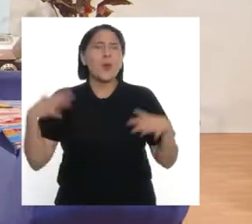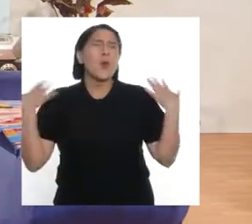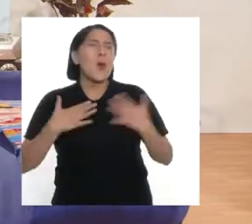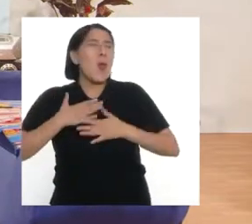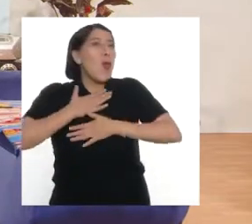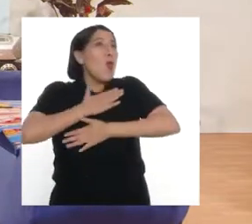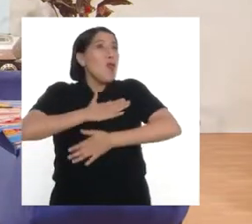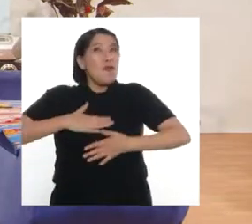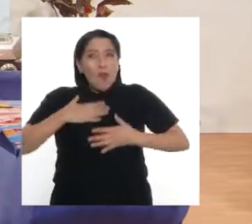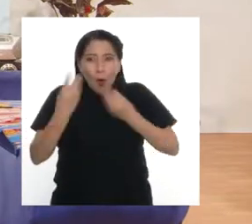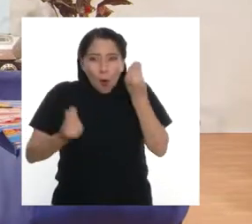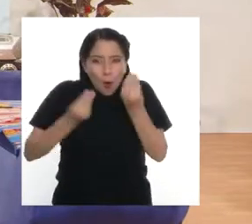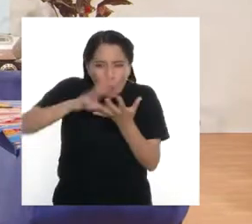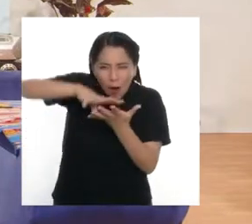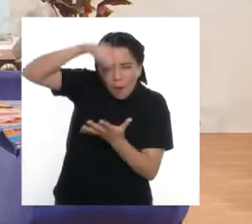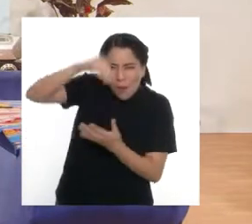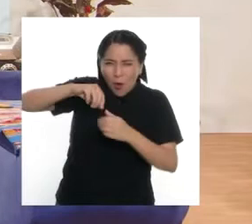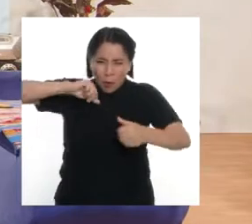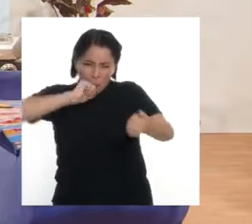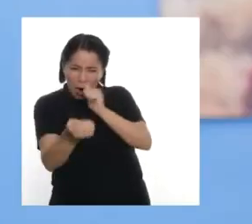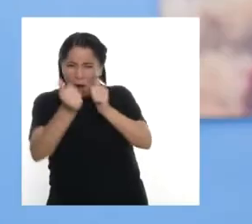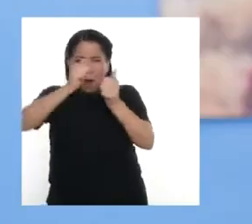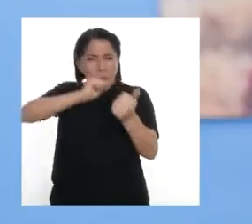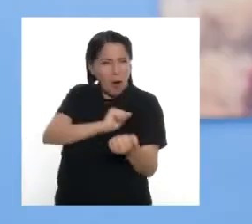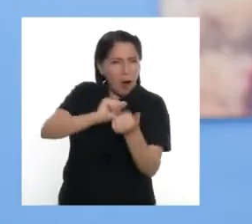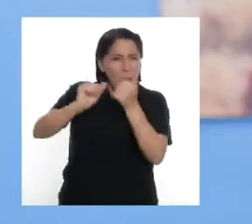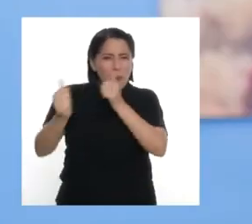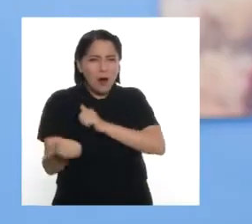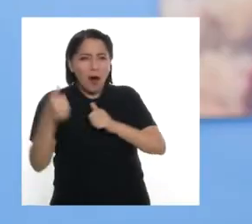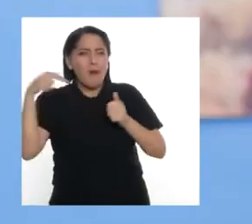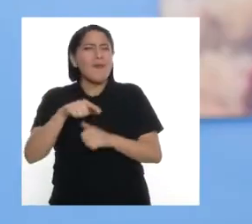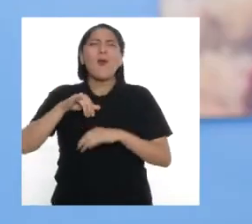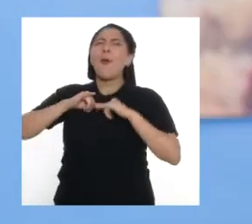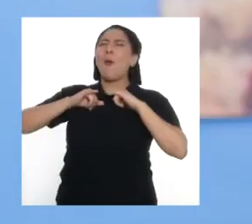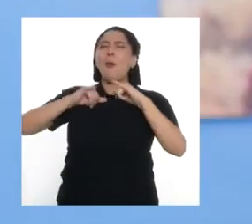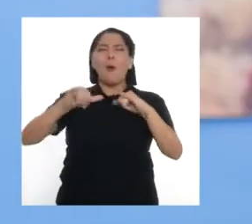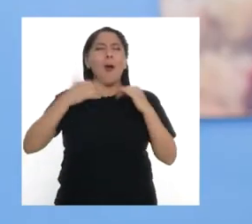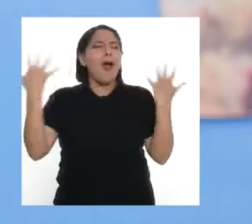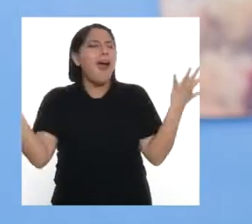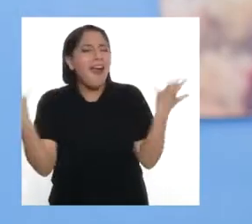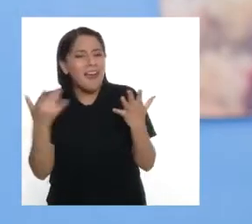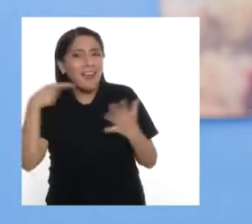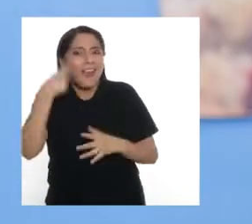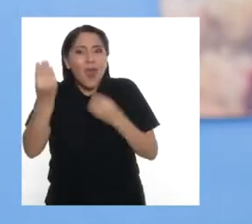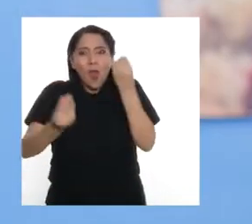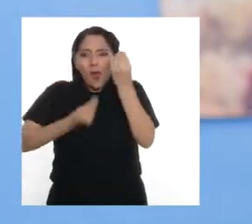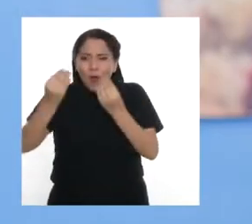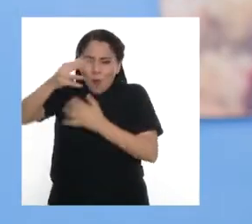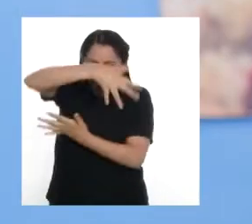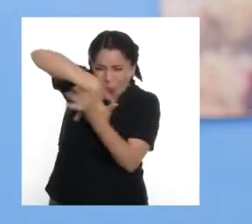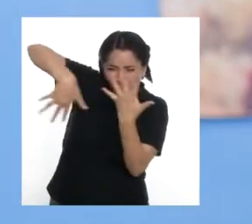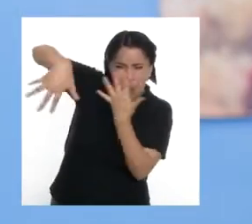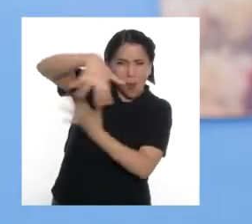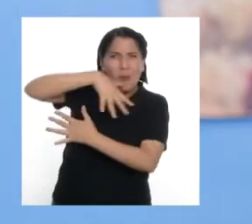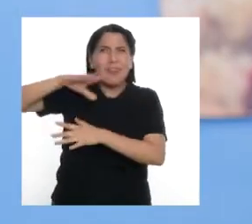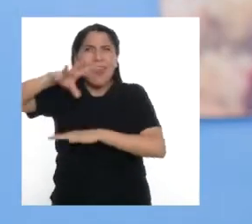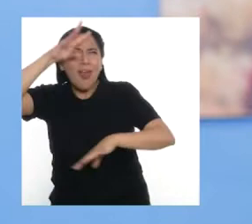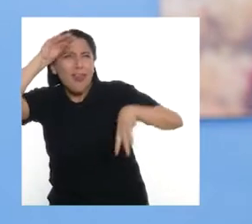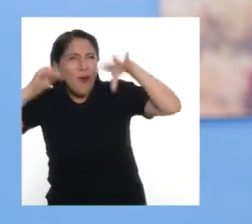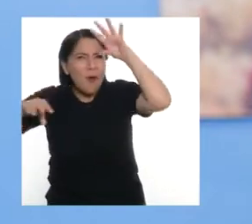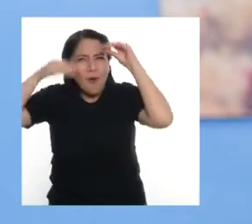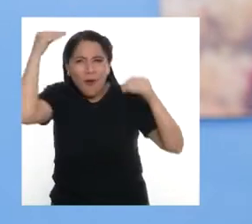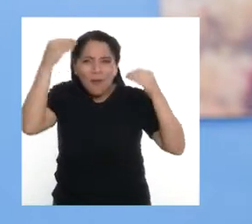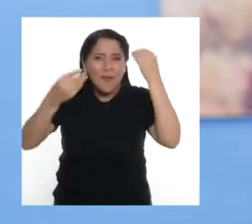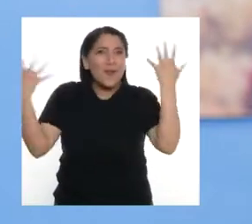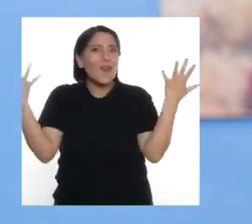Me ha encantado aprender a hacer batallas musicales. A mí también. Lo mejor de todo es que así podemos compartir lo que vamos